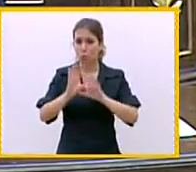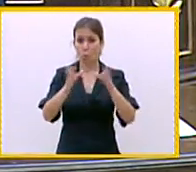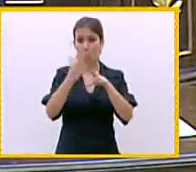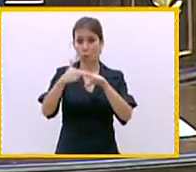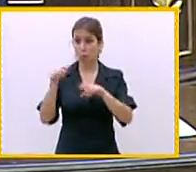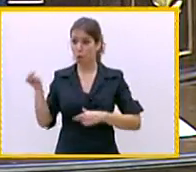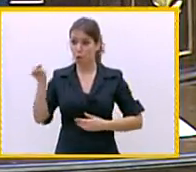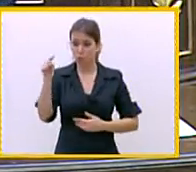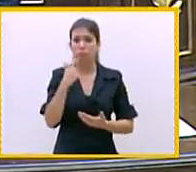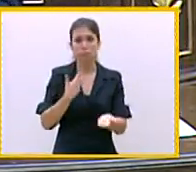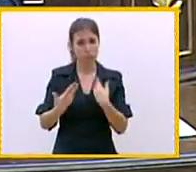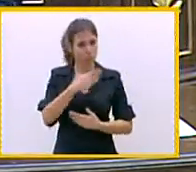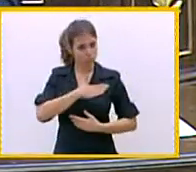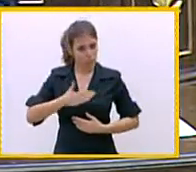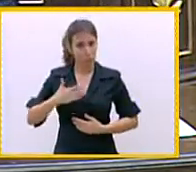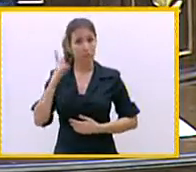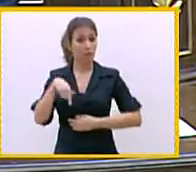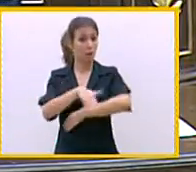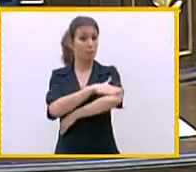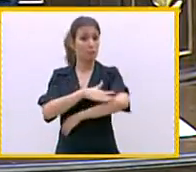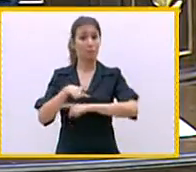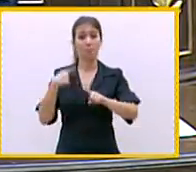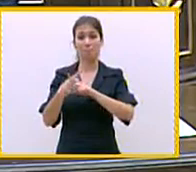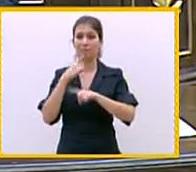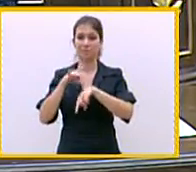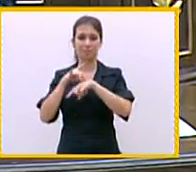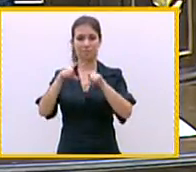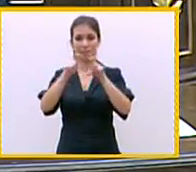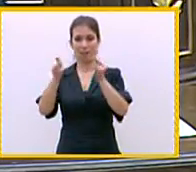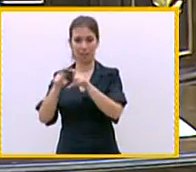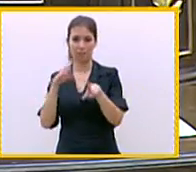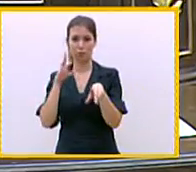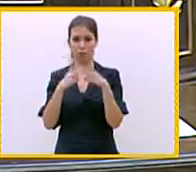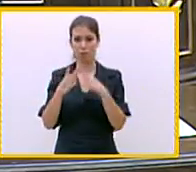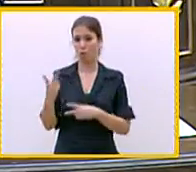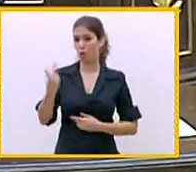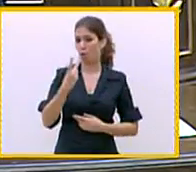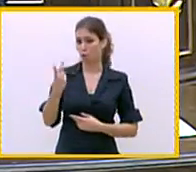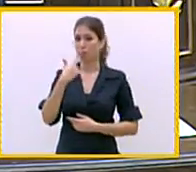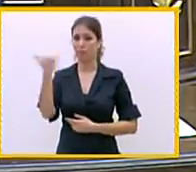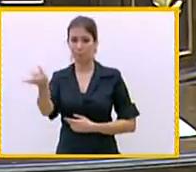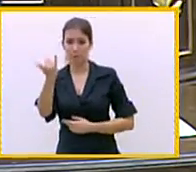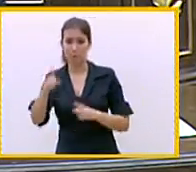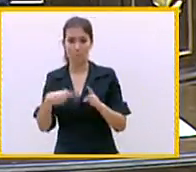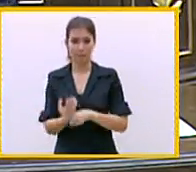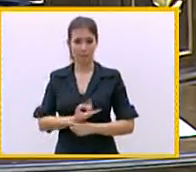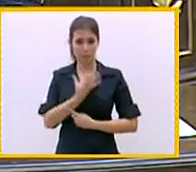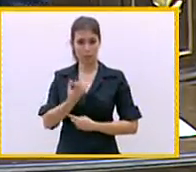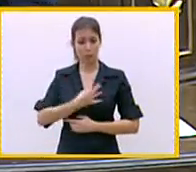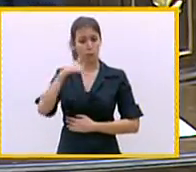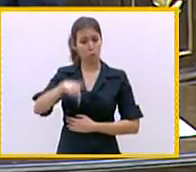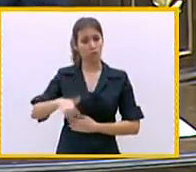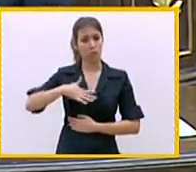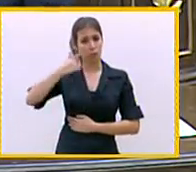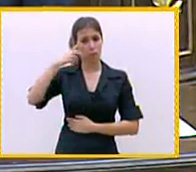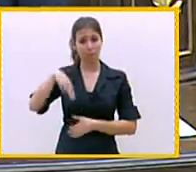las administraciones y con los agentes sociales, empresarios y sindicatos, a quienes quiero agradecer su